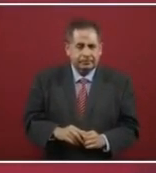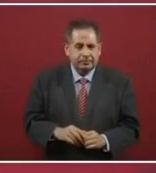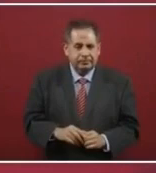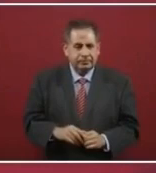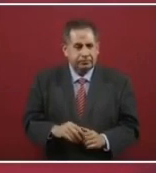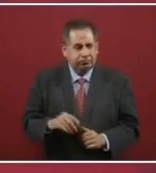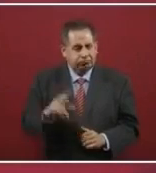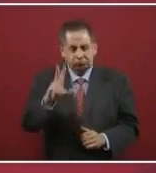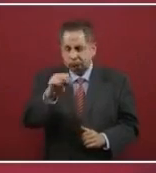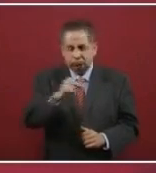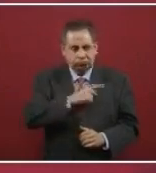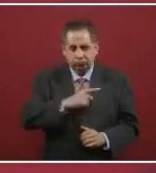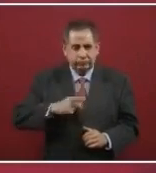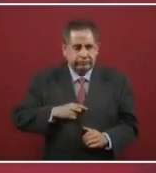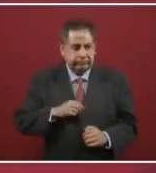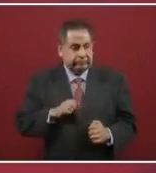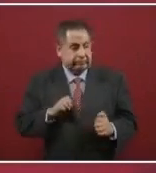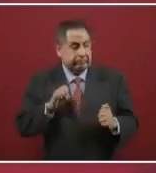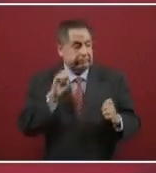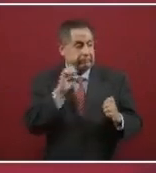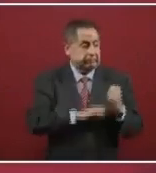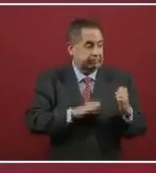no tranza no avanza,